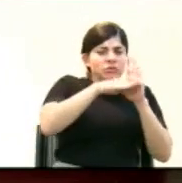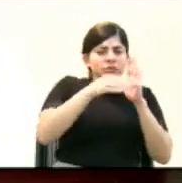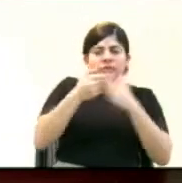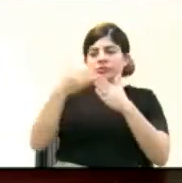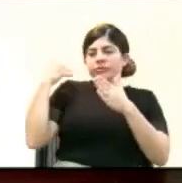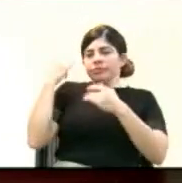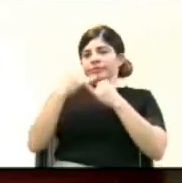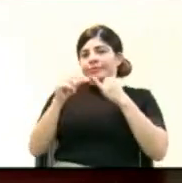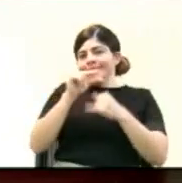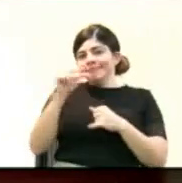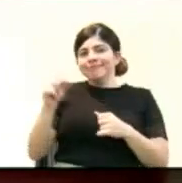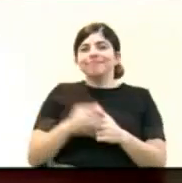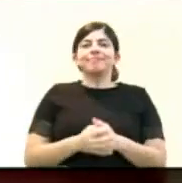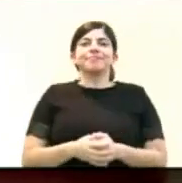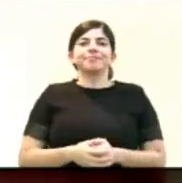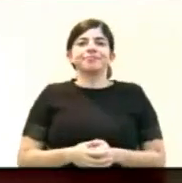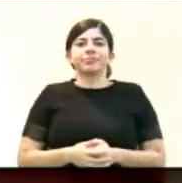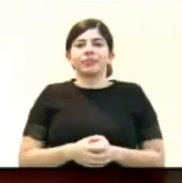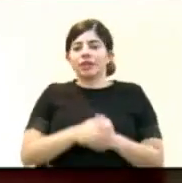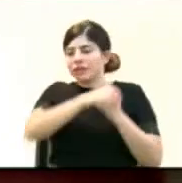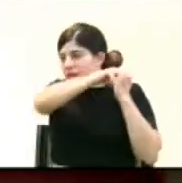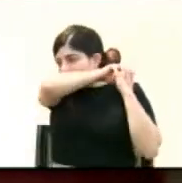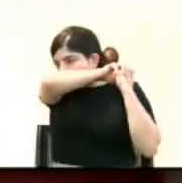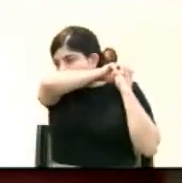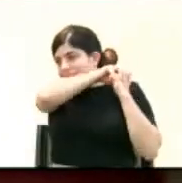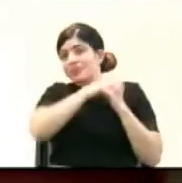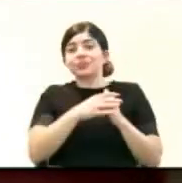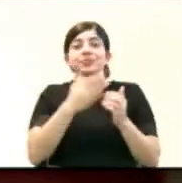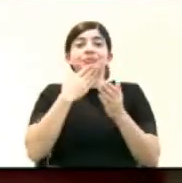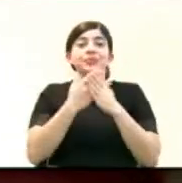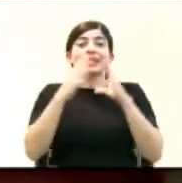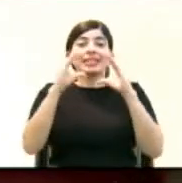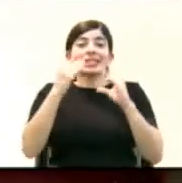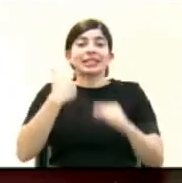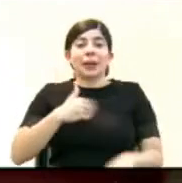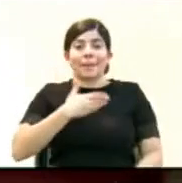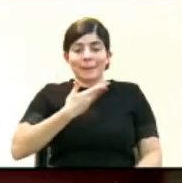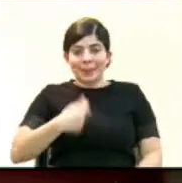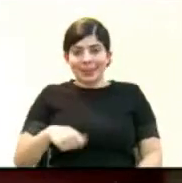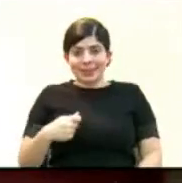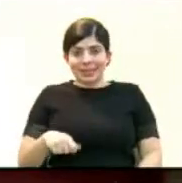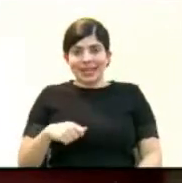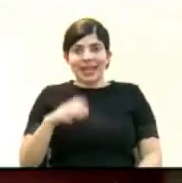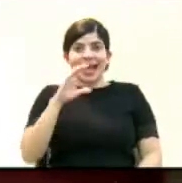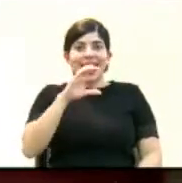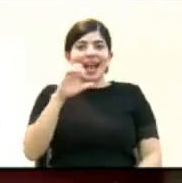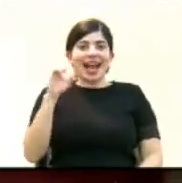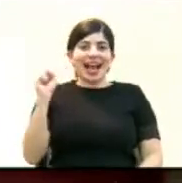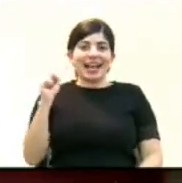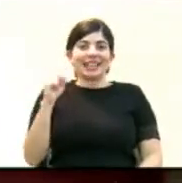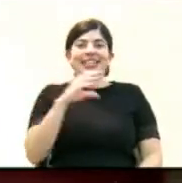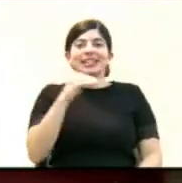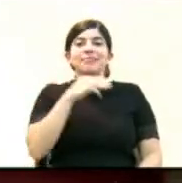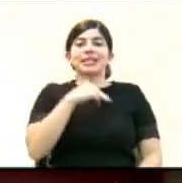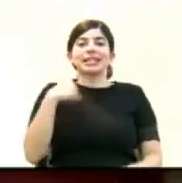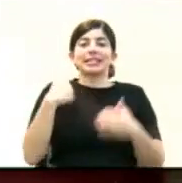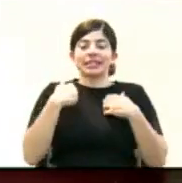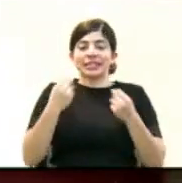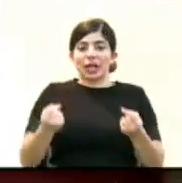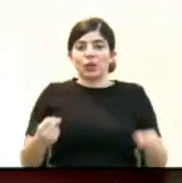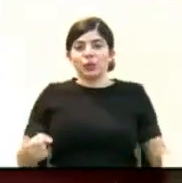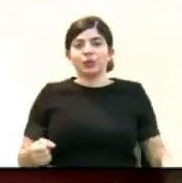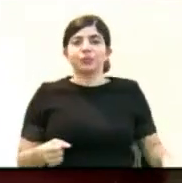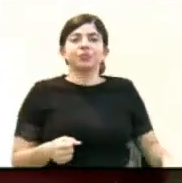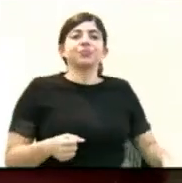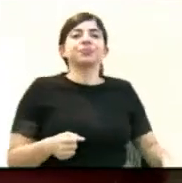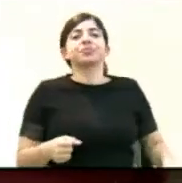durante este fin de semana. Bueno, buenas tardes al señor presidente ejecutivo de la Caja y al señor ministro de Salud